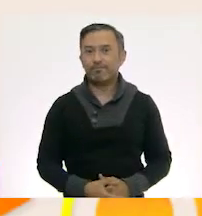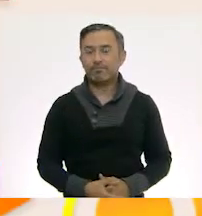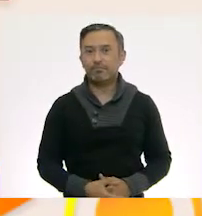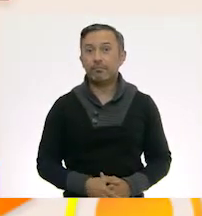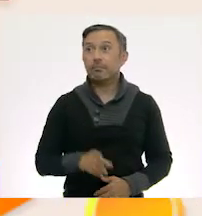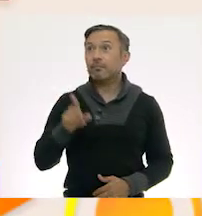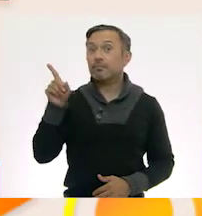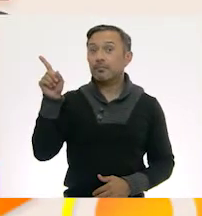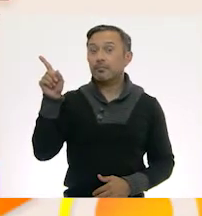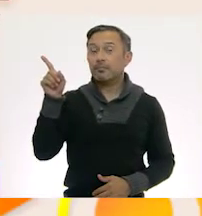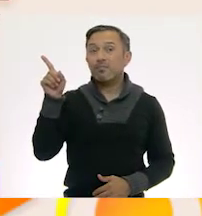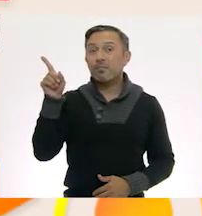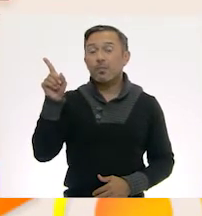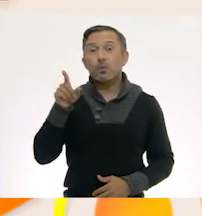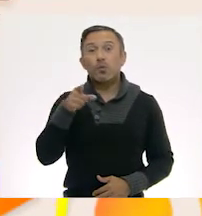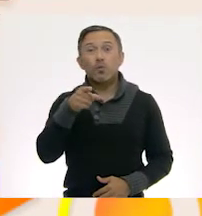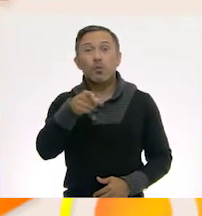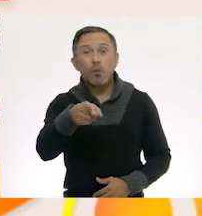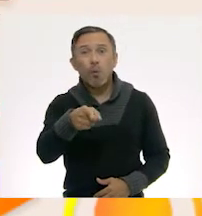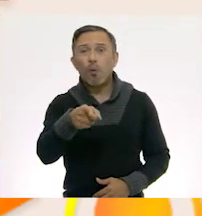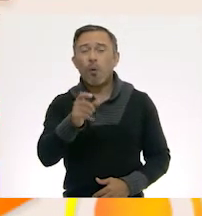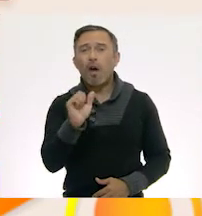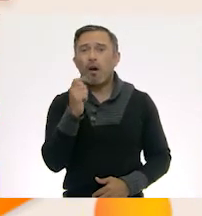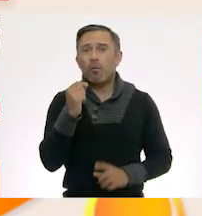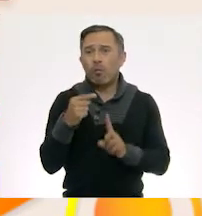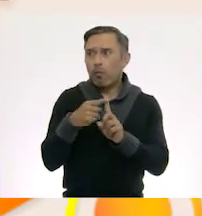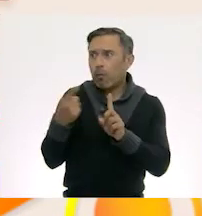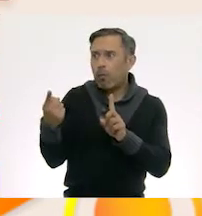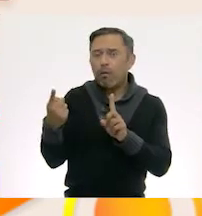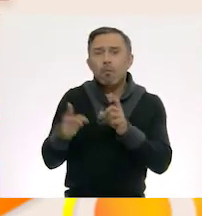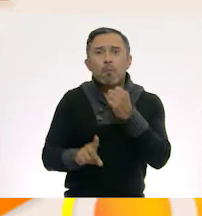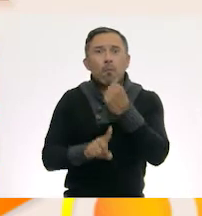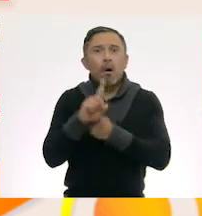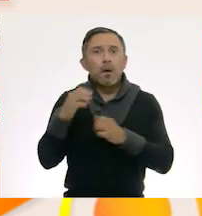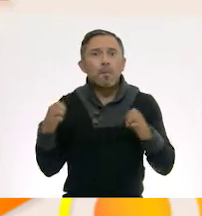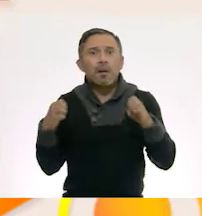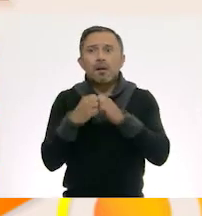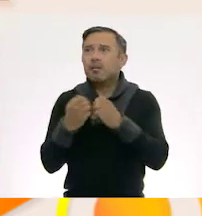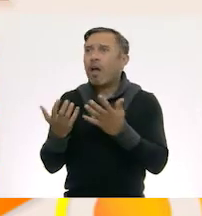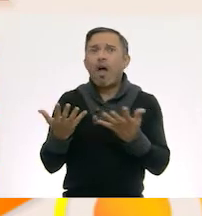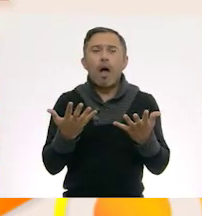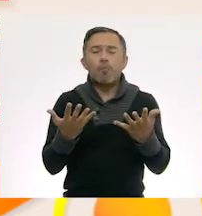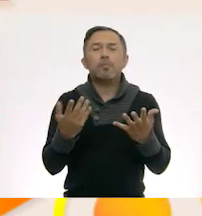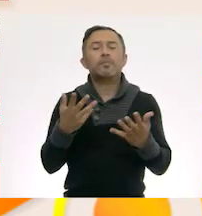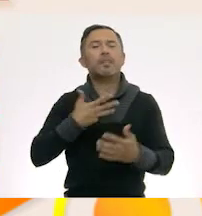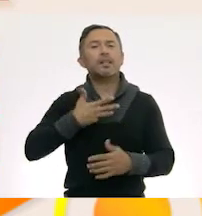número puedes llamar cuando tú o alguien cerca de ti tenga una emergencia.